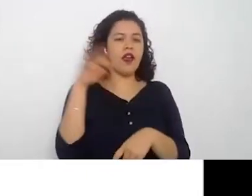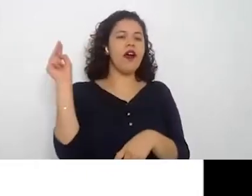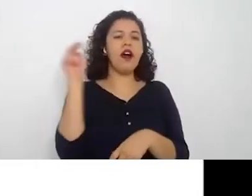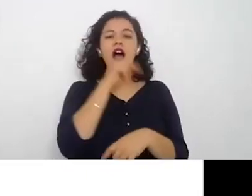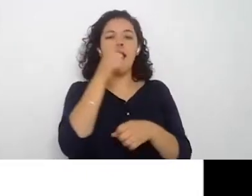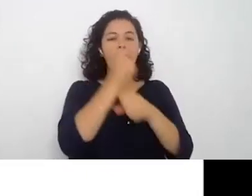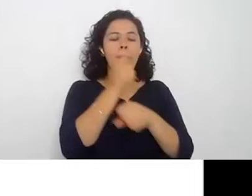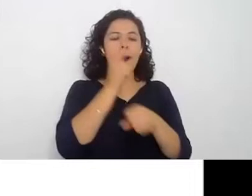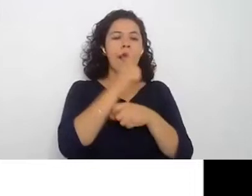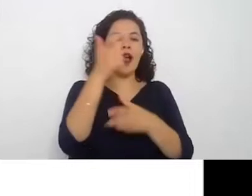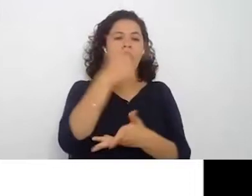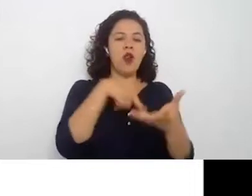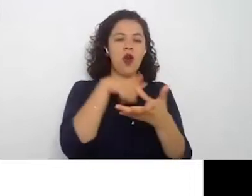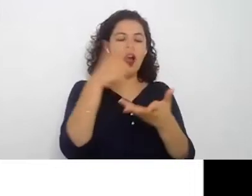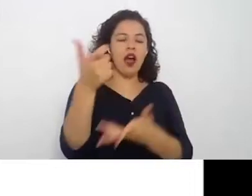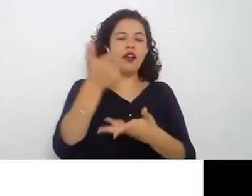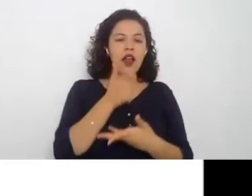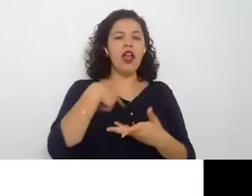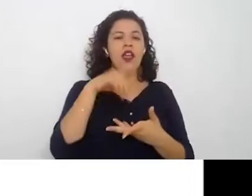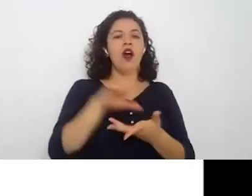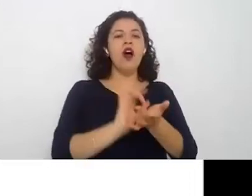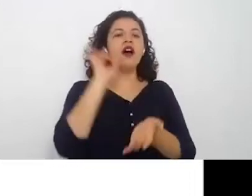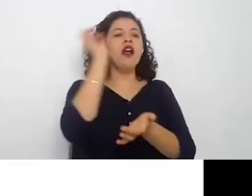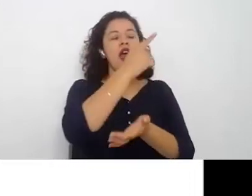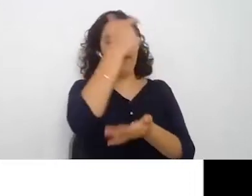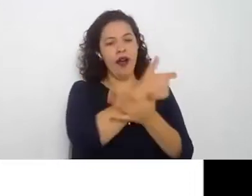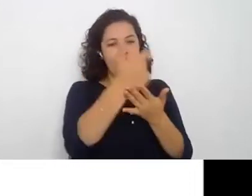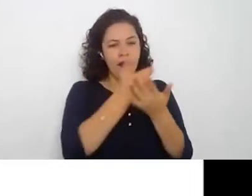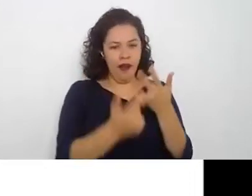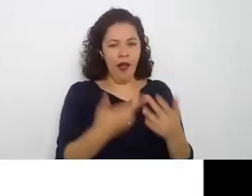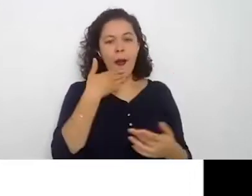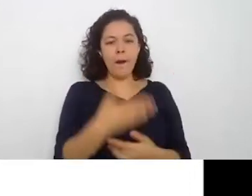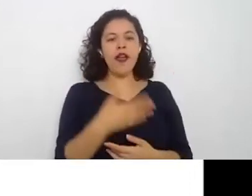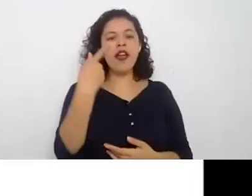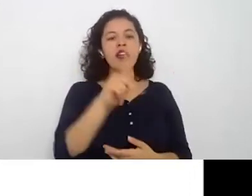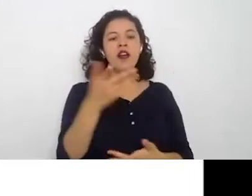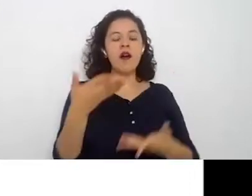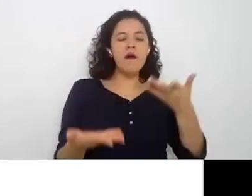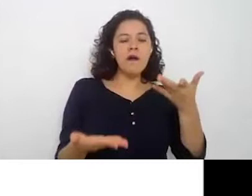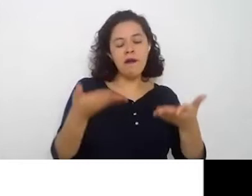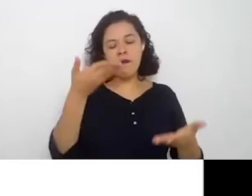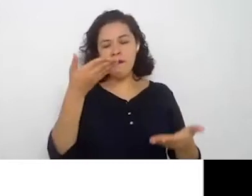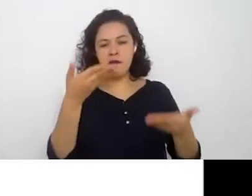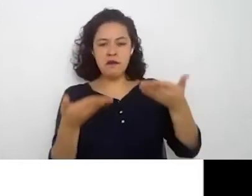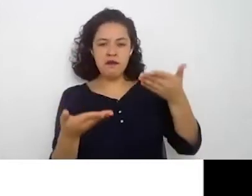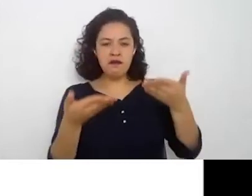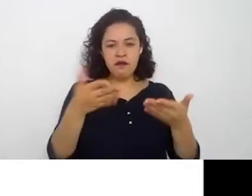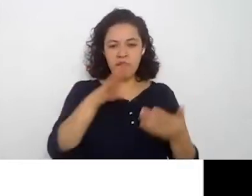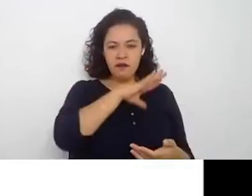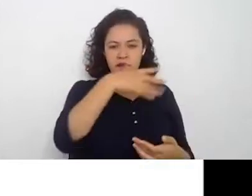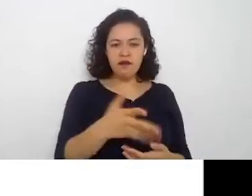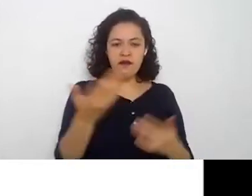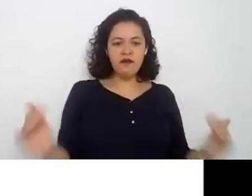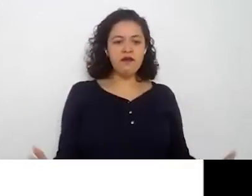del ingreso, el acuse de envío de la contabilidad electrónica y su balanza general, que la balanza es